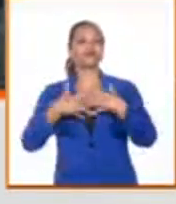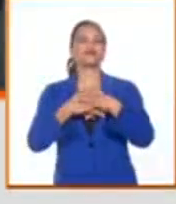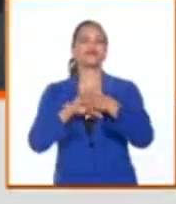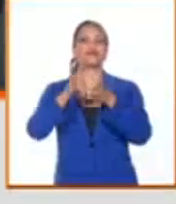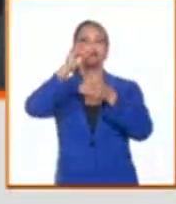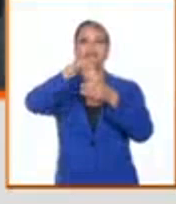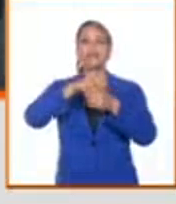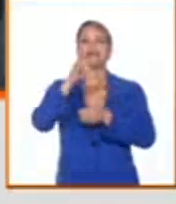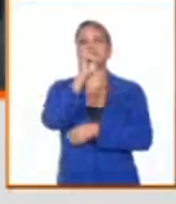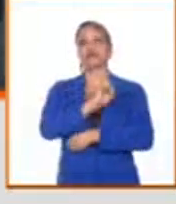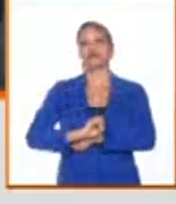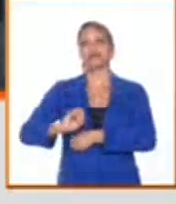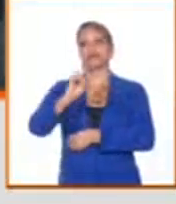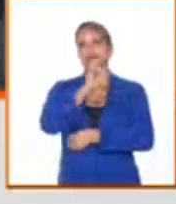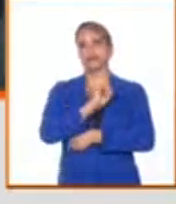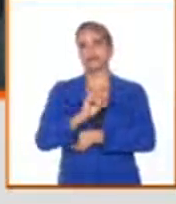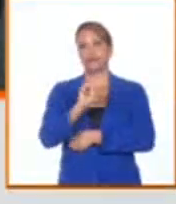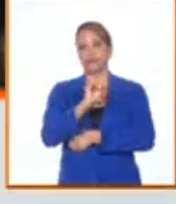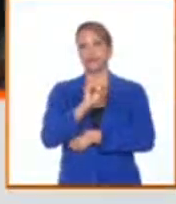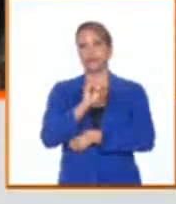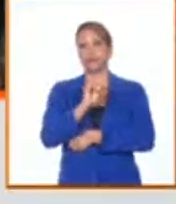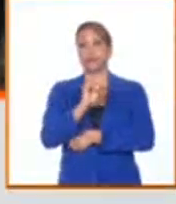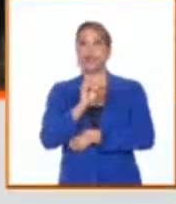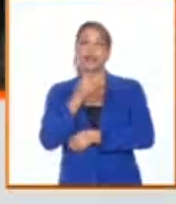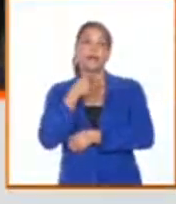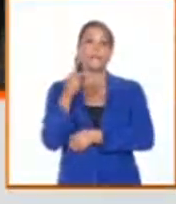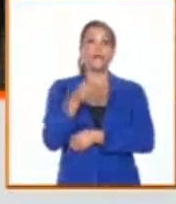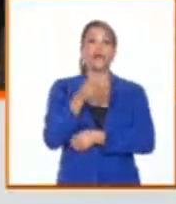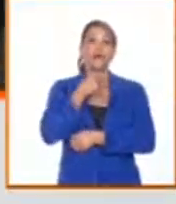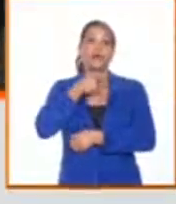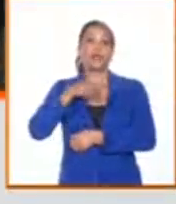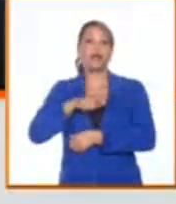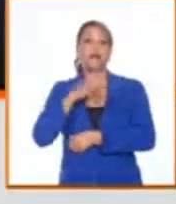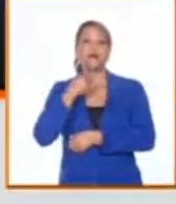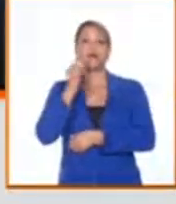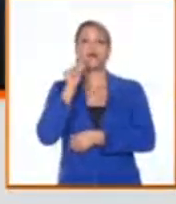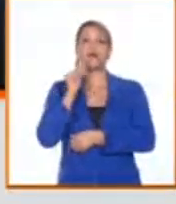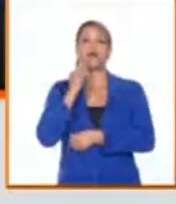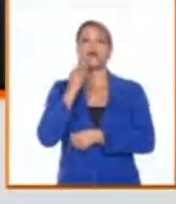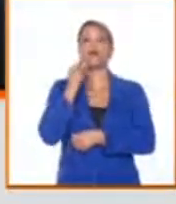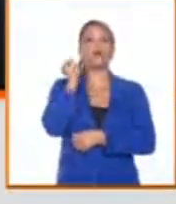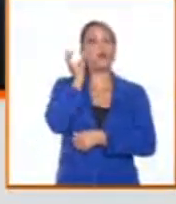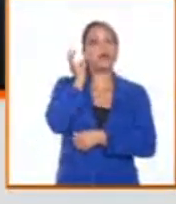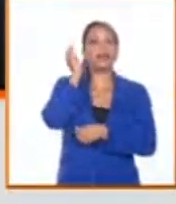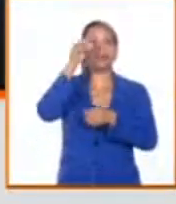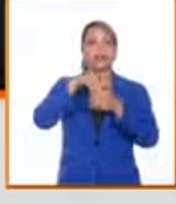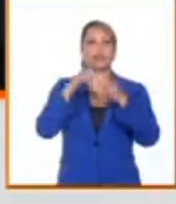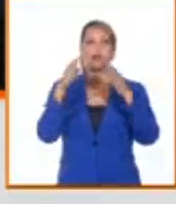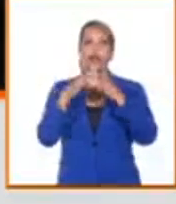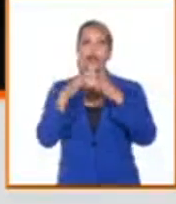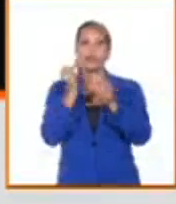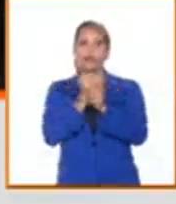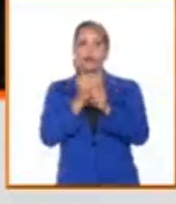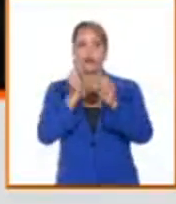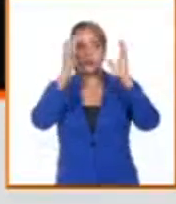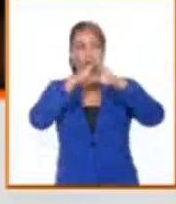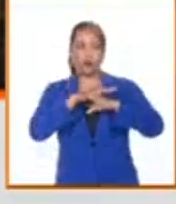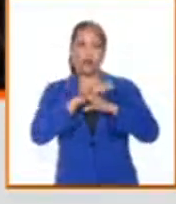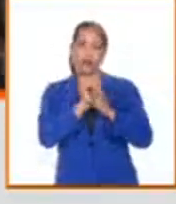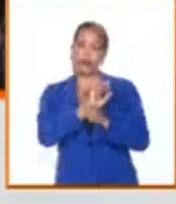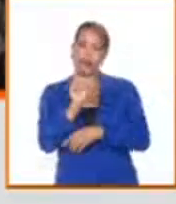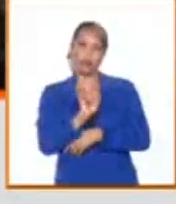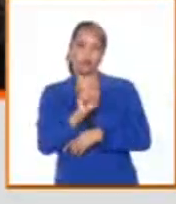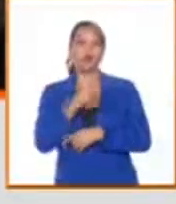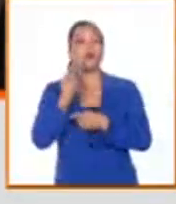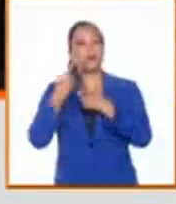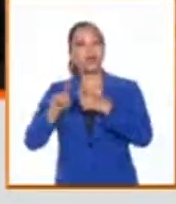o trabajamos en una organización, excepto cuando el ama de casa o otras personas que están en la casa. Pero el resto de las personas, todos nos